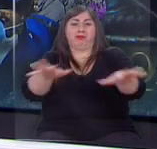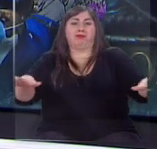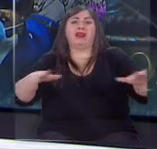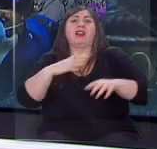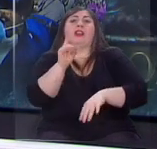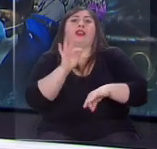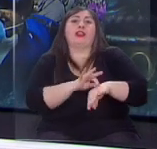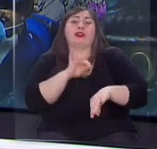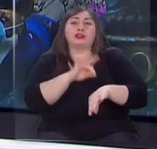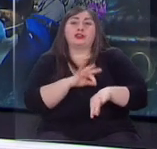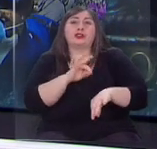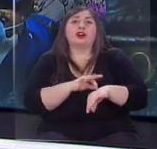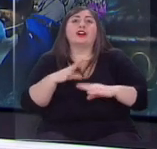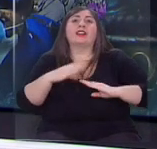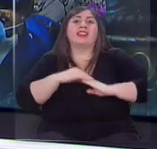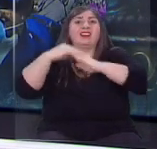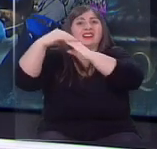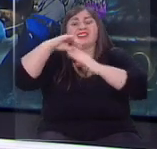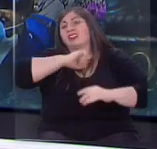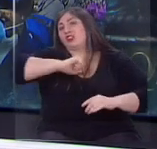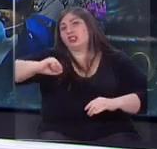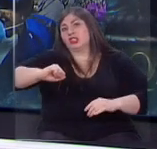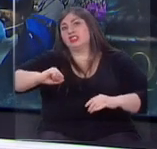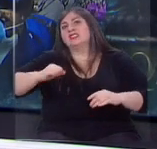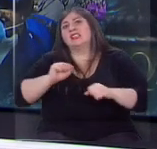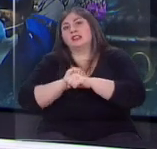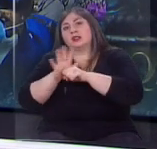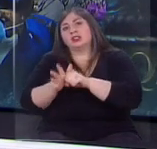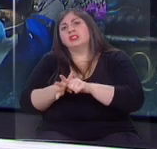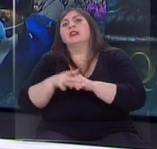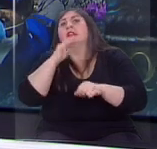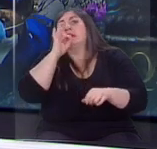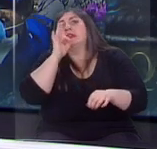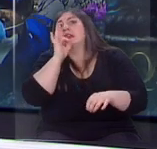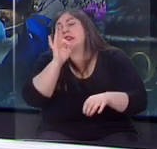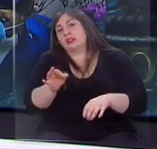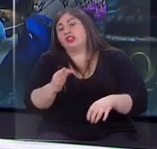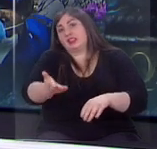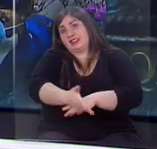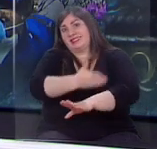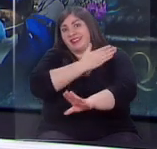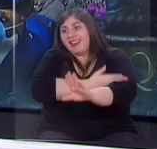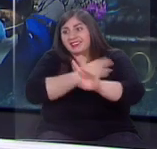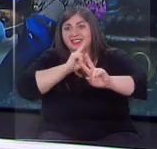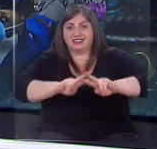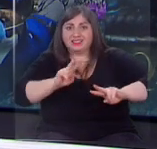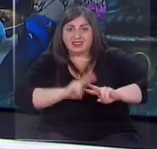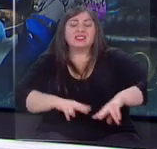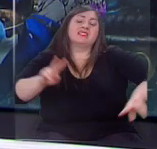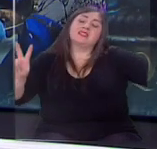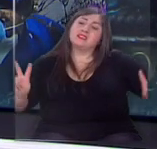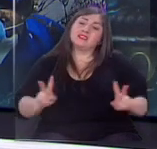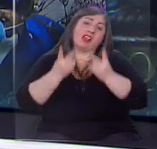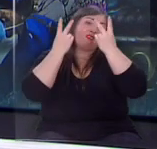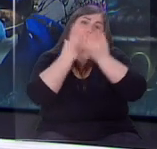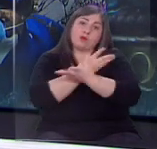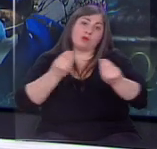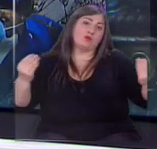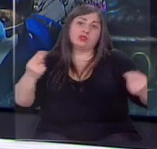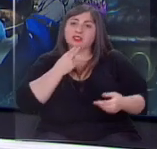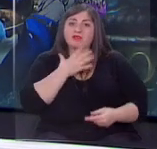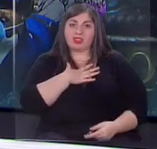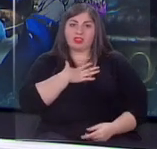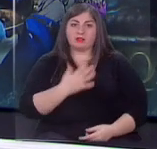Anthony Fauci, que es el líder del combate a la epidemia en ese país, reconoció que si se hubiera actuado antes, se habrían salvado muchas